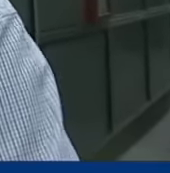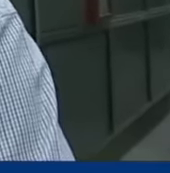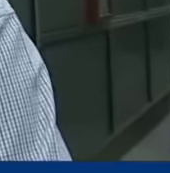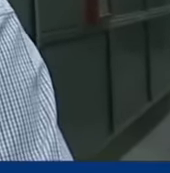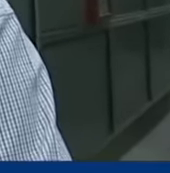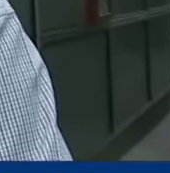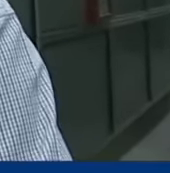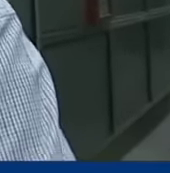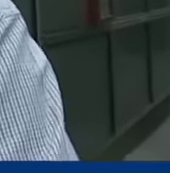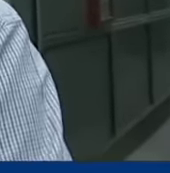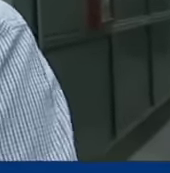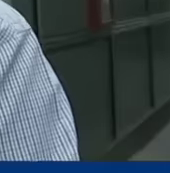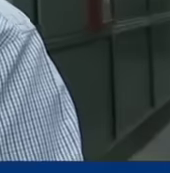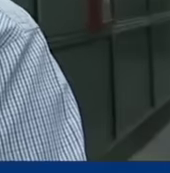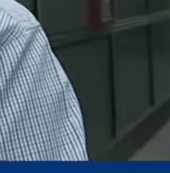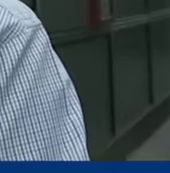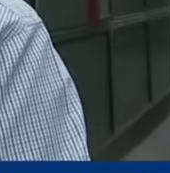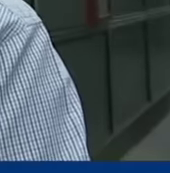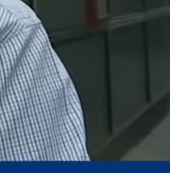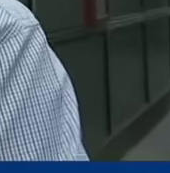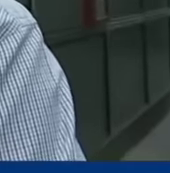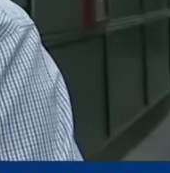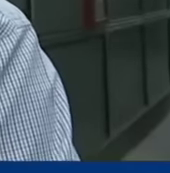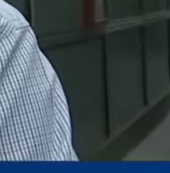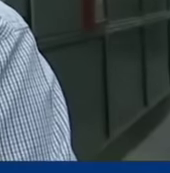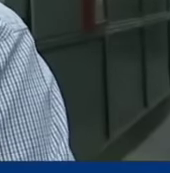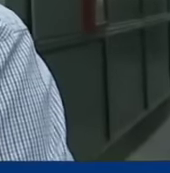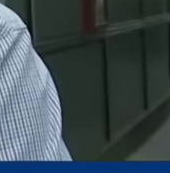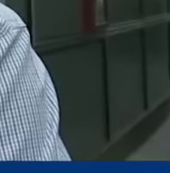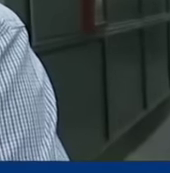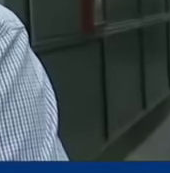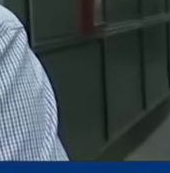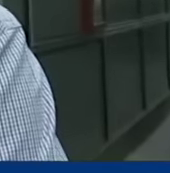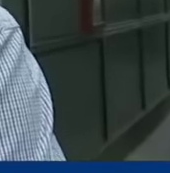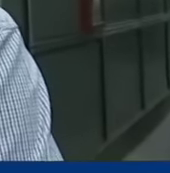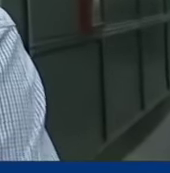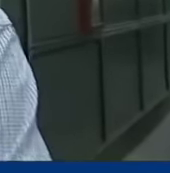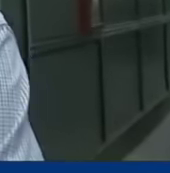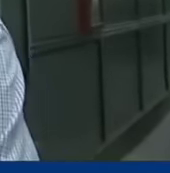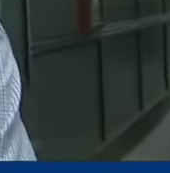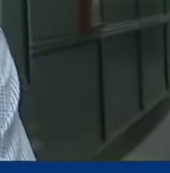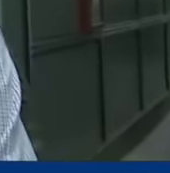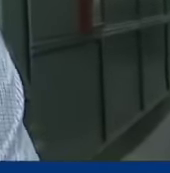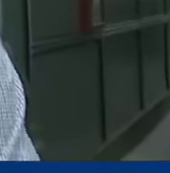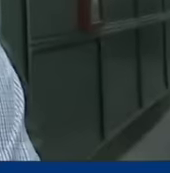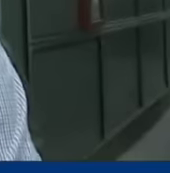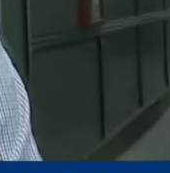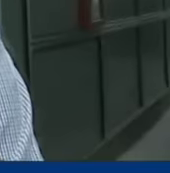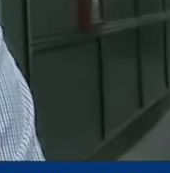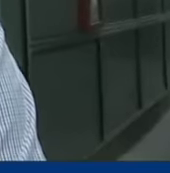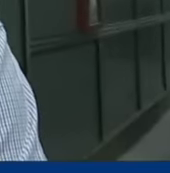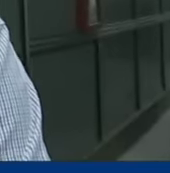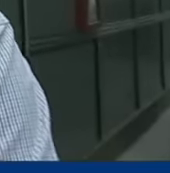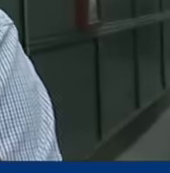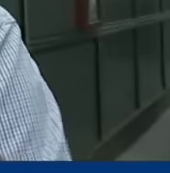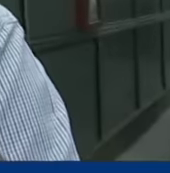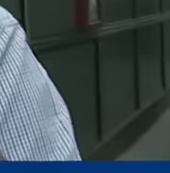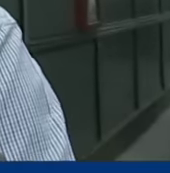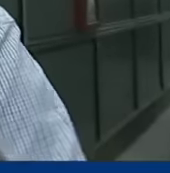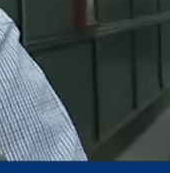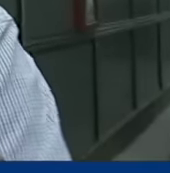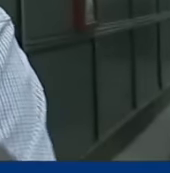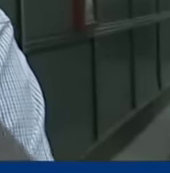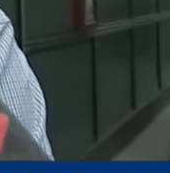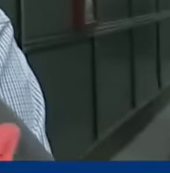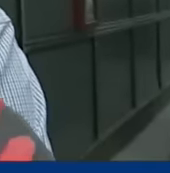el mundo a pedir nada, sino decidió el tribunal, santa palabra tribunal de Brasil. Es